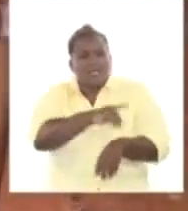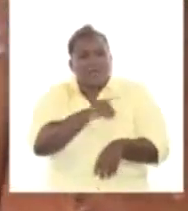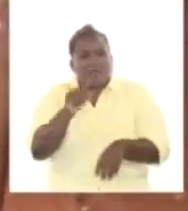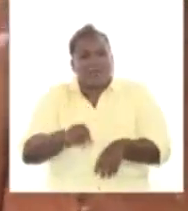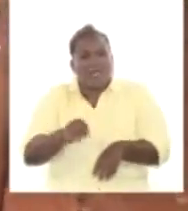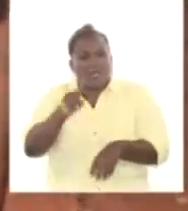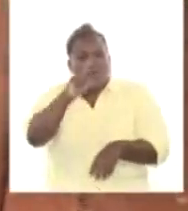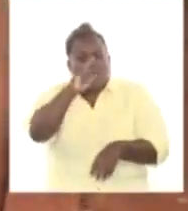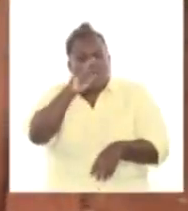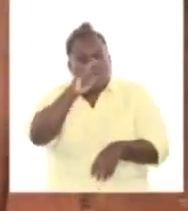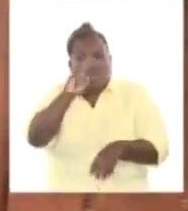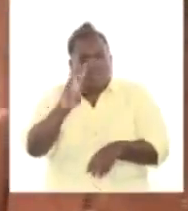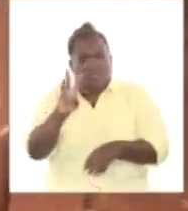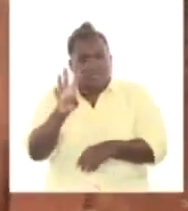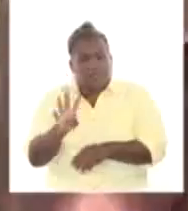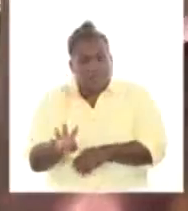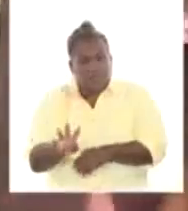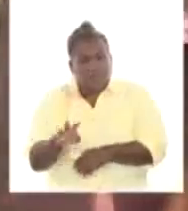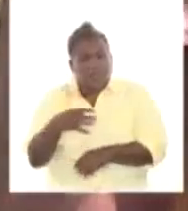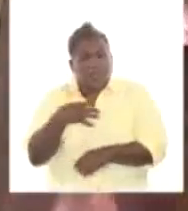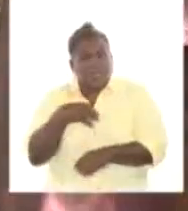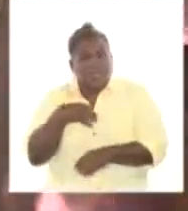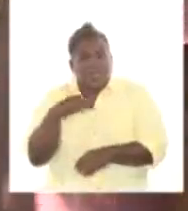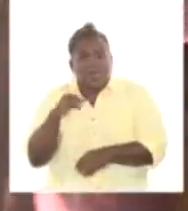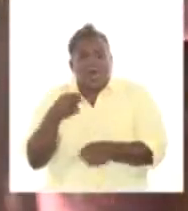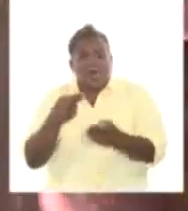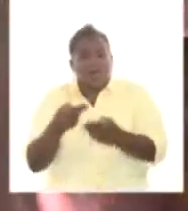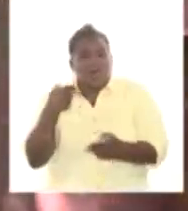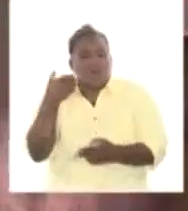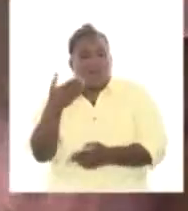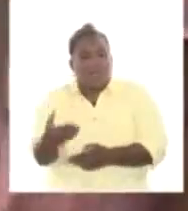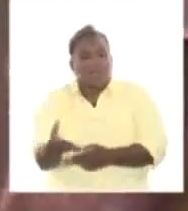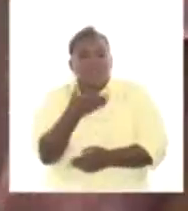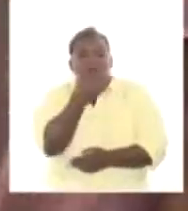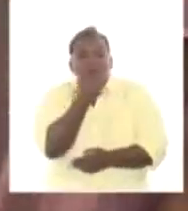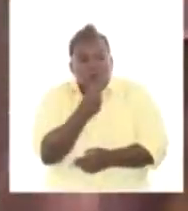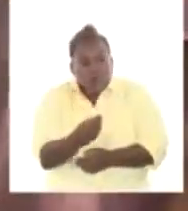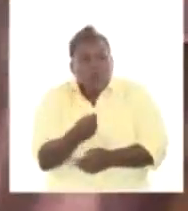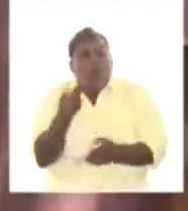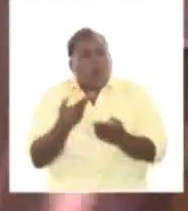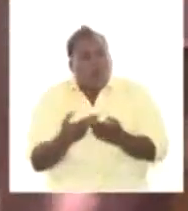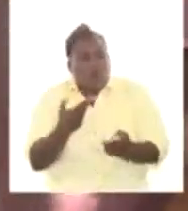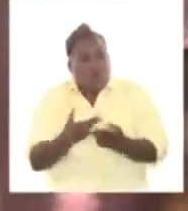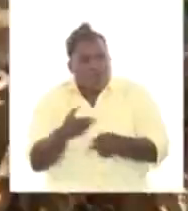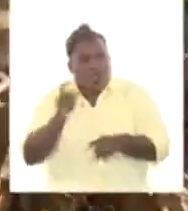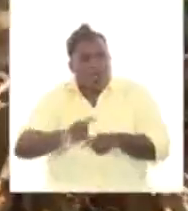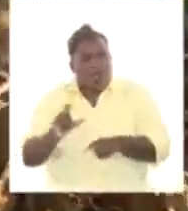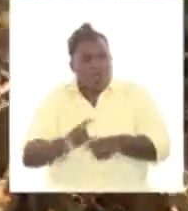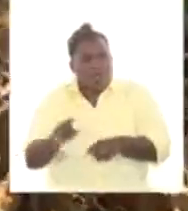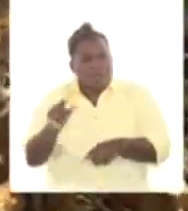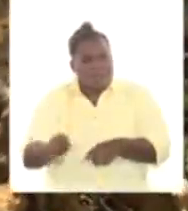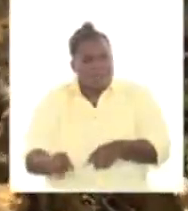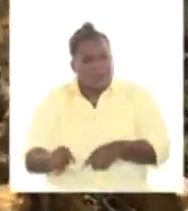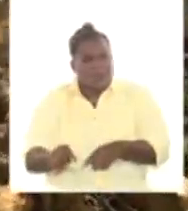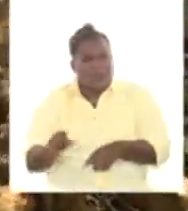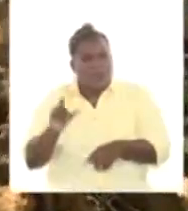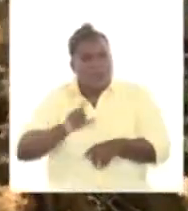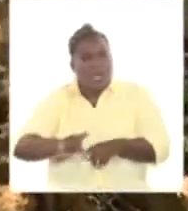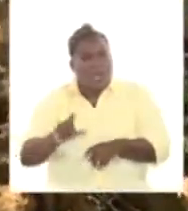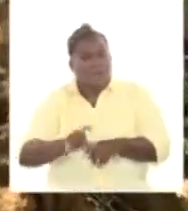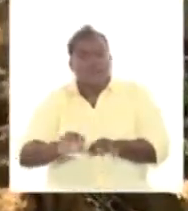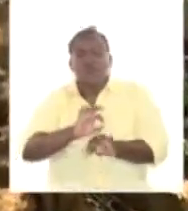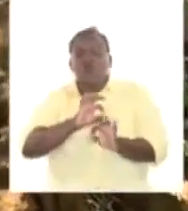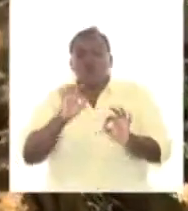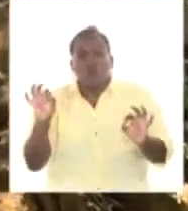que mantiene verde como sus sembrados, la esperanza en la juventud y el campesinado. Lugairo nunca ha defraudado a la